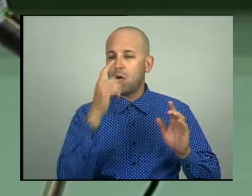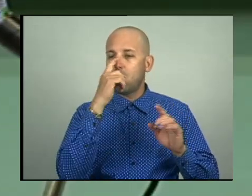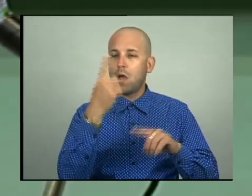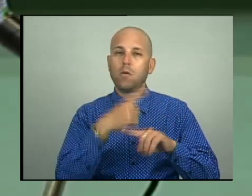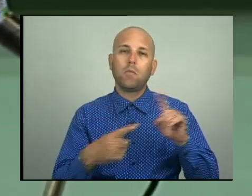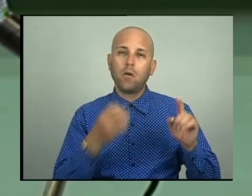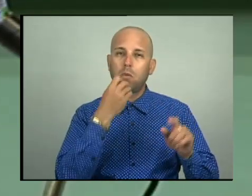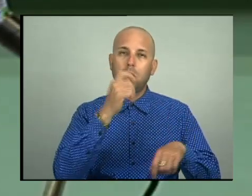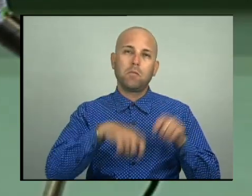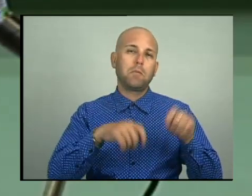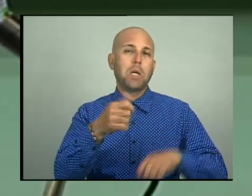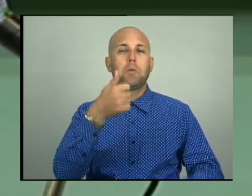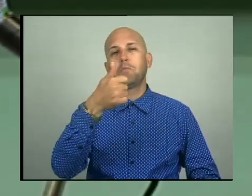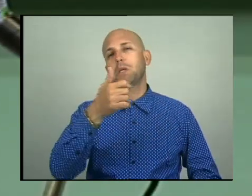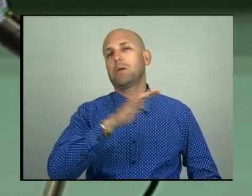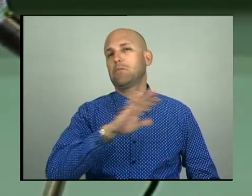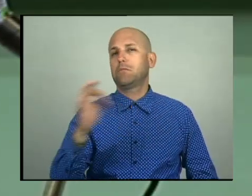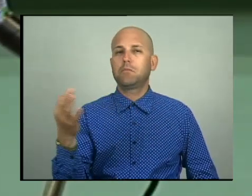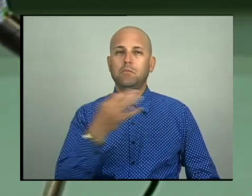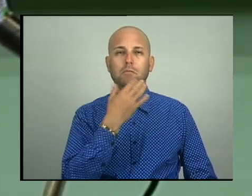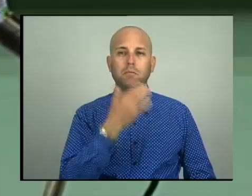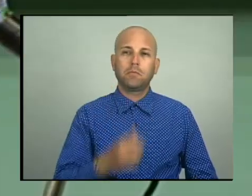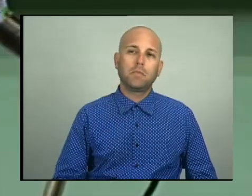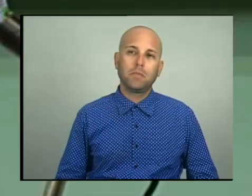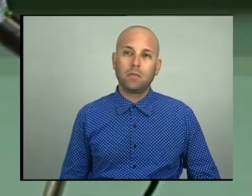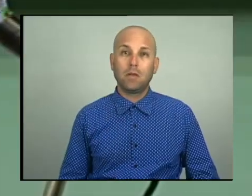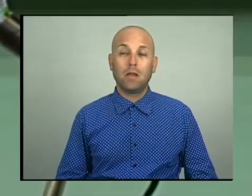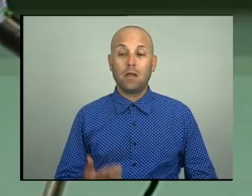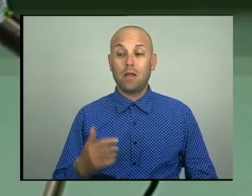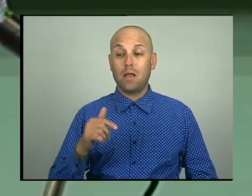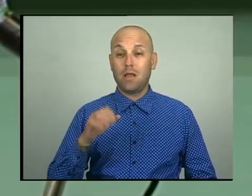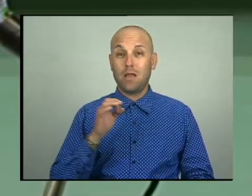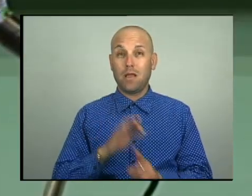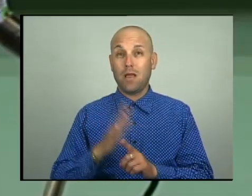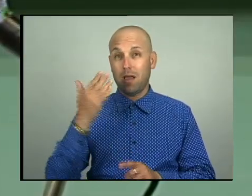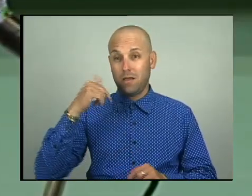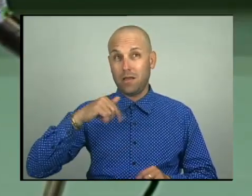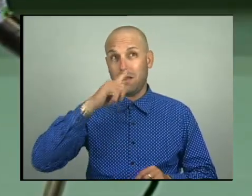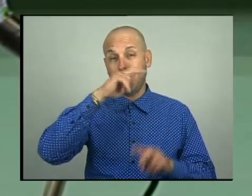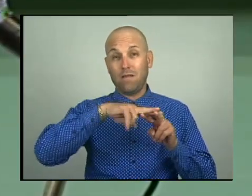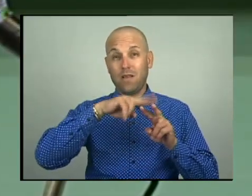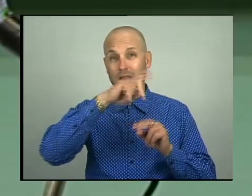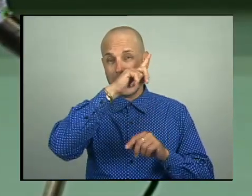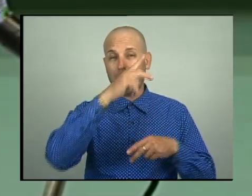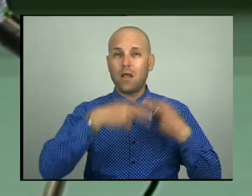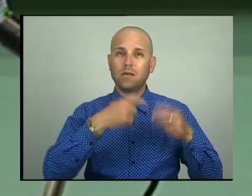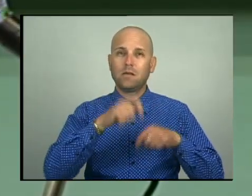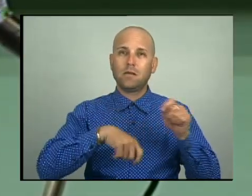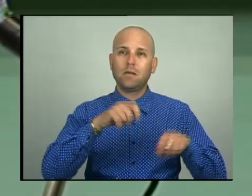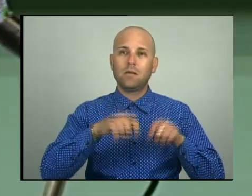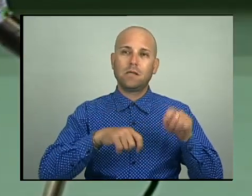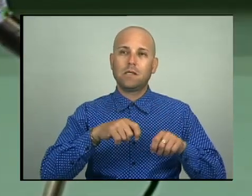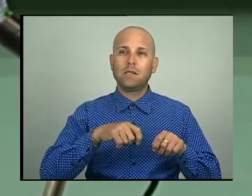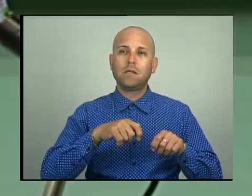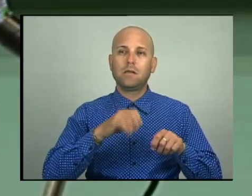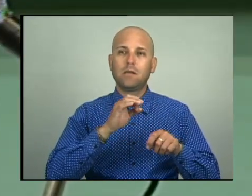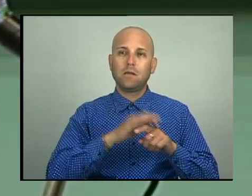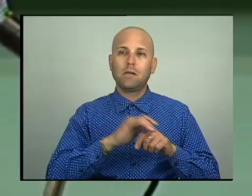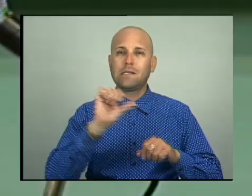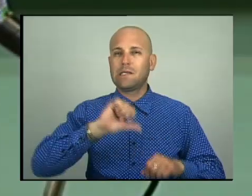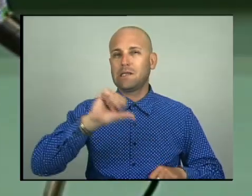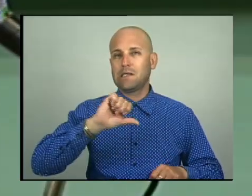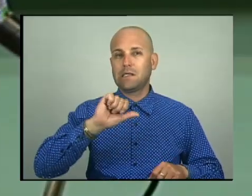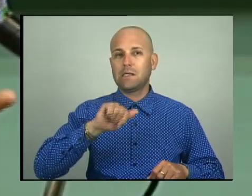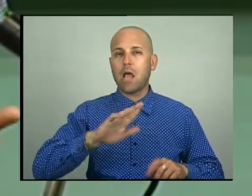resultados son satisfactorios. Hace muchos años, antes de empezar la red cardiopediátrica, el cardiocentro William Soler, el pronóstico era malo.